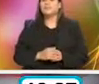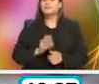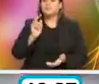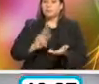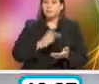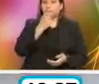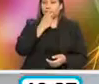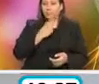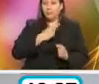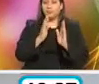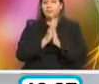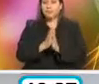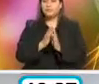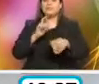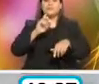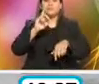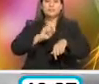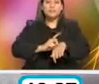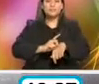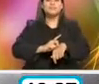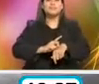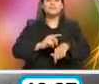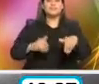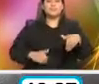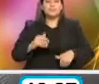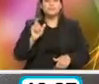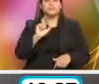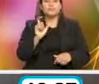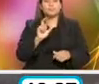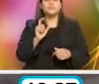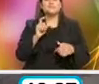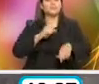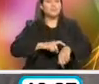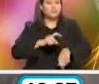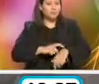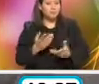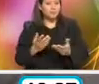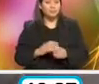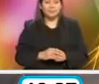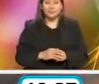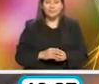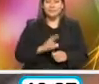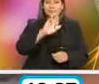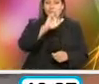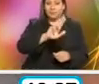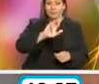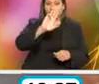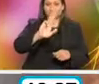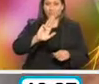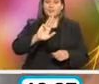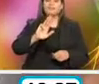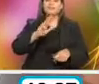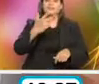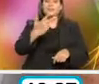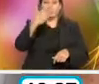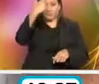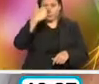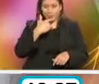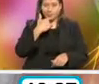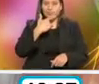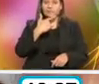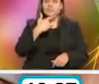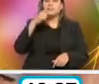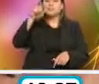repítenos rápidamente los días de funciones y a qué hora. Estamos martes y miércoles a las 8 de la